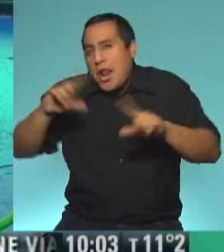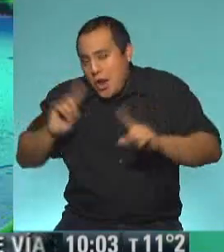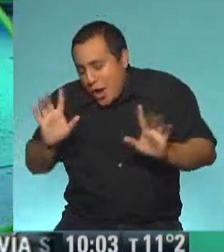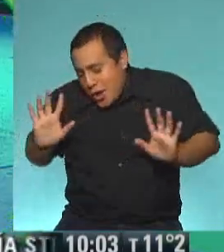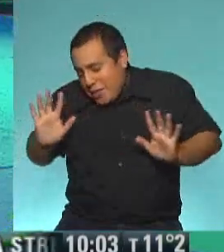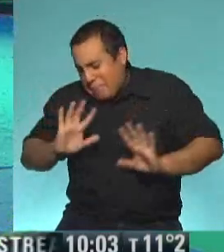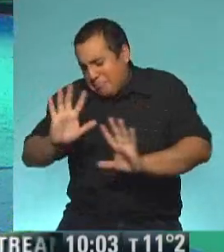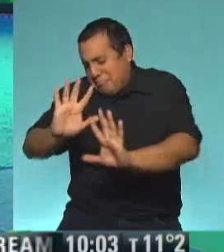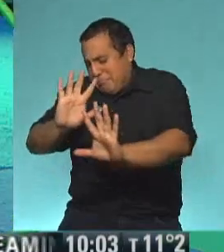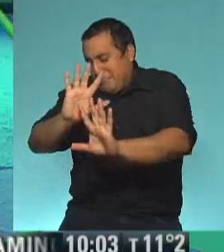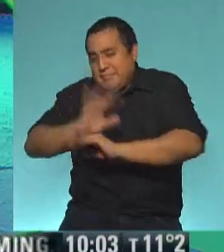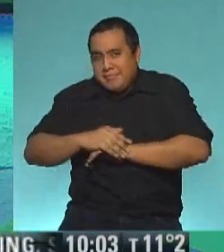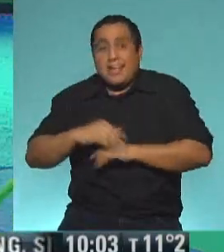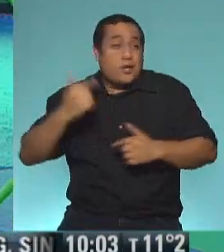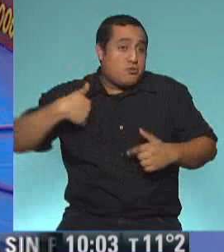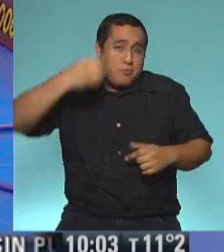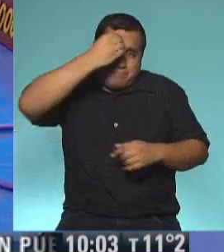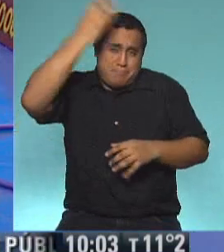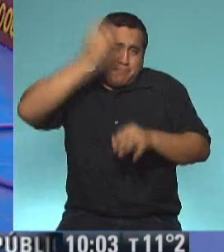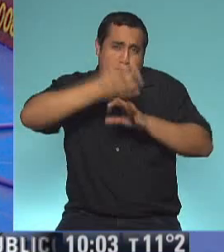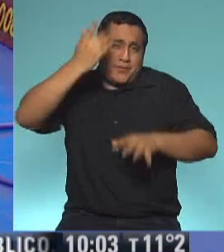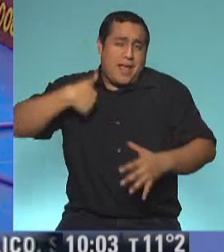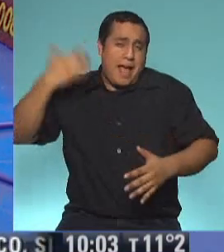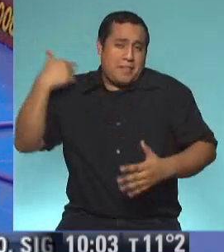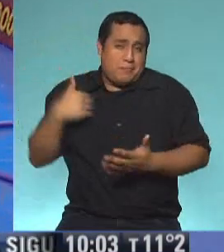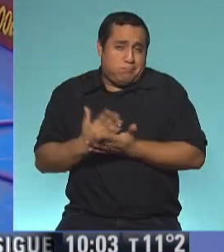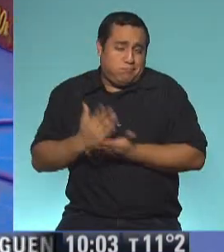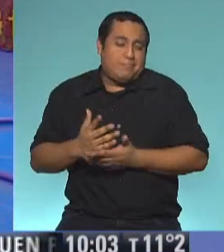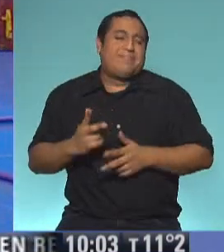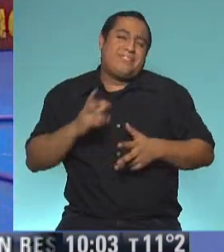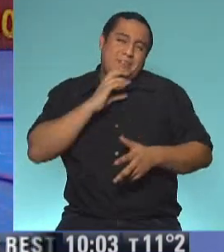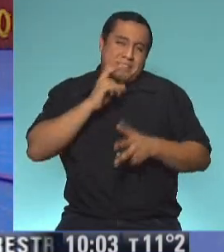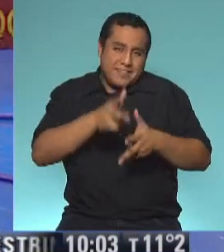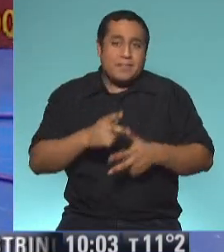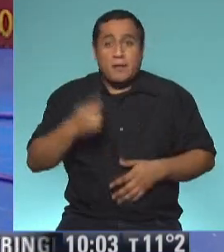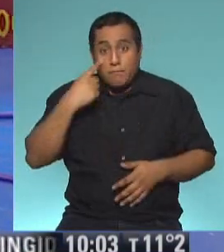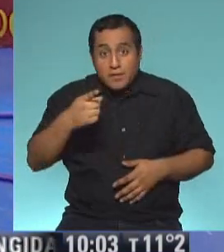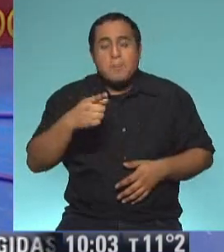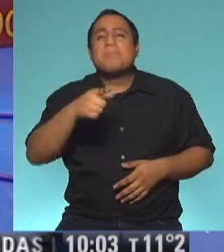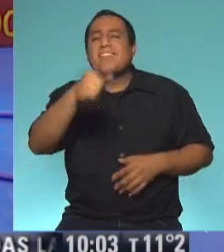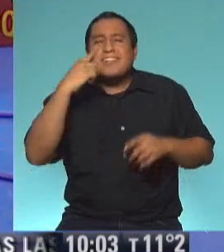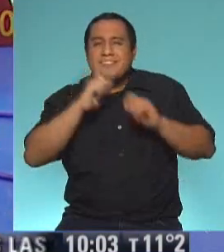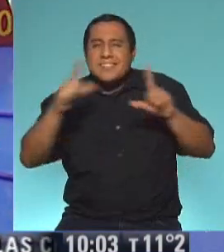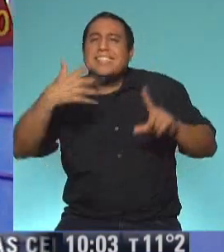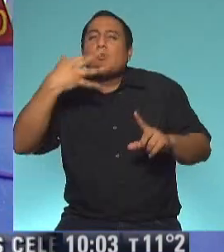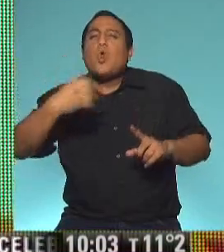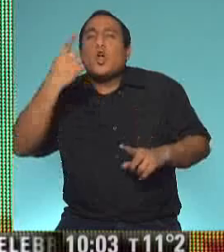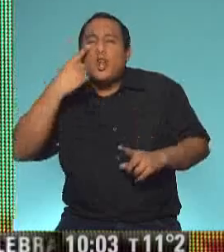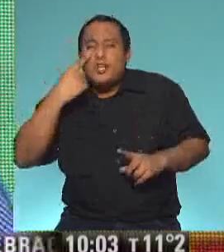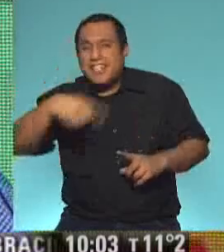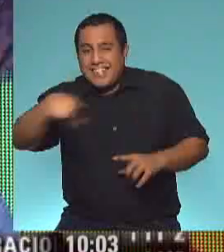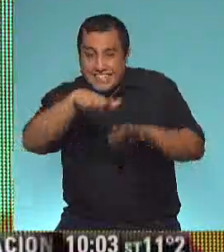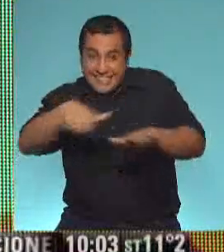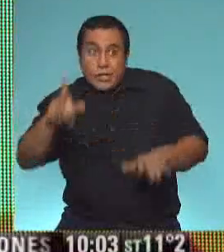deja, deja. Yo soy una experta, yo estudié para eso. Mirá. Y esto sí seguro los conocen. Quizá los chicos y las chicas